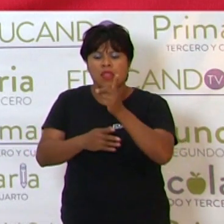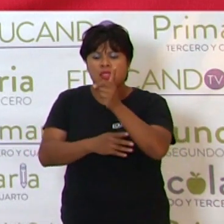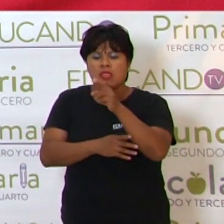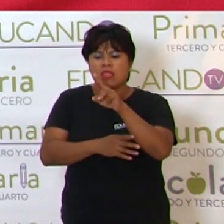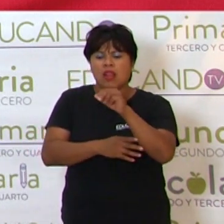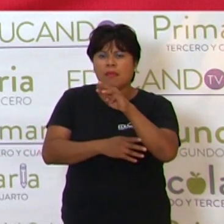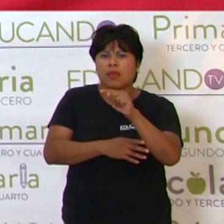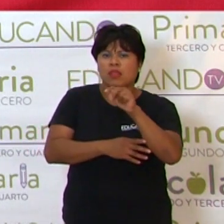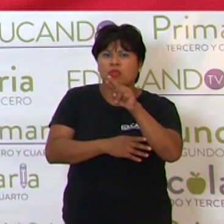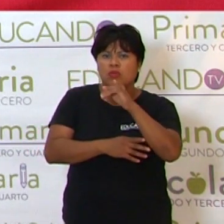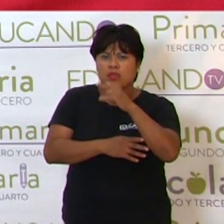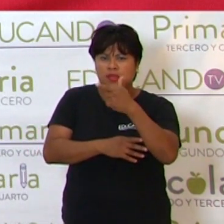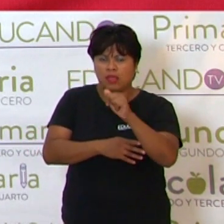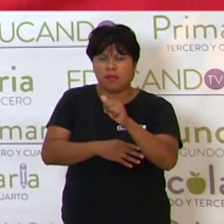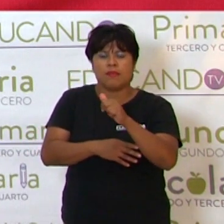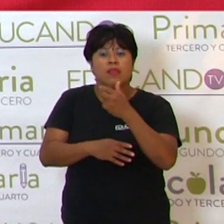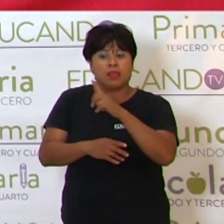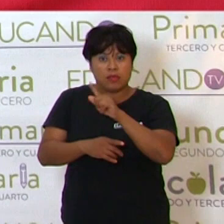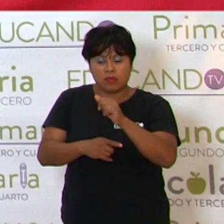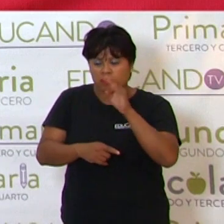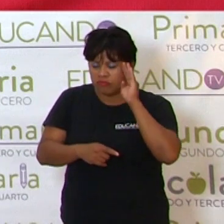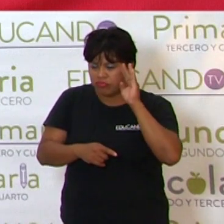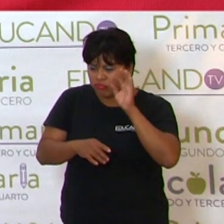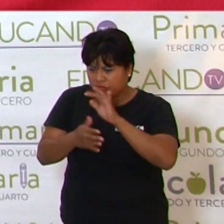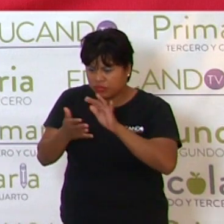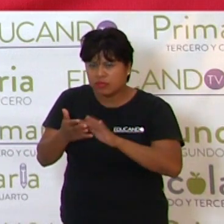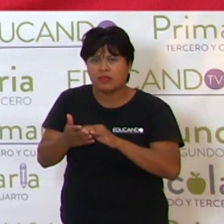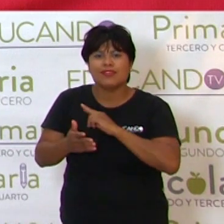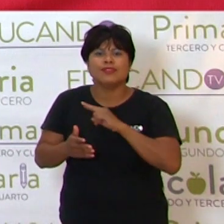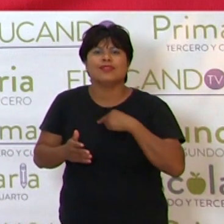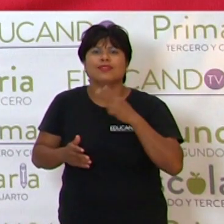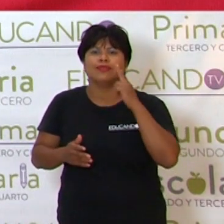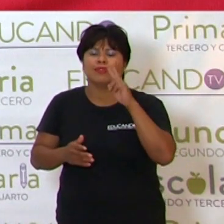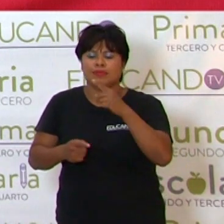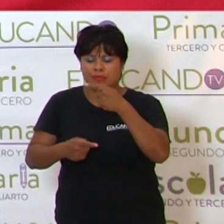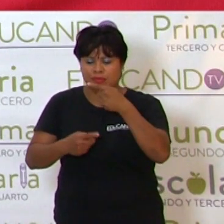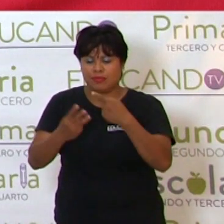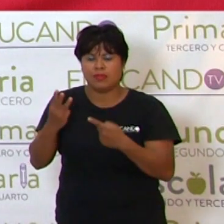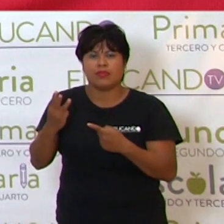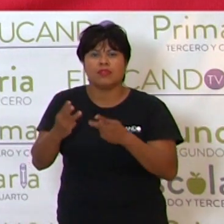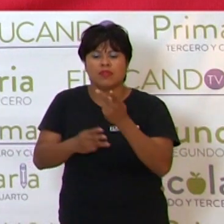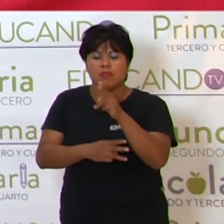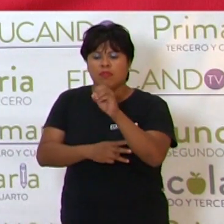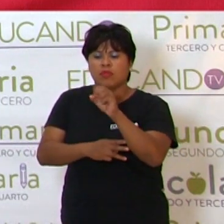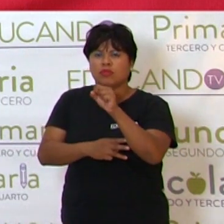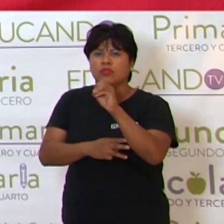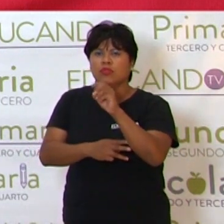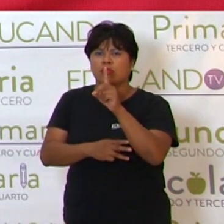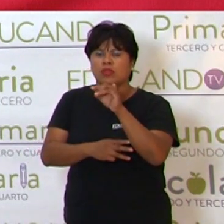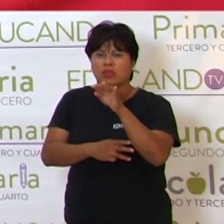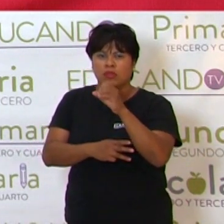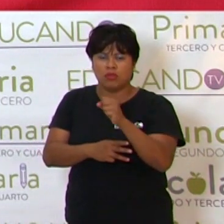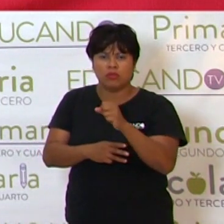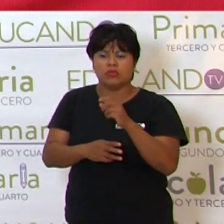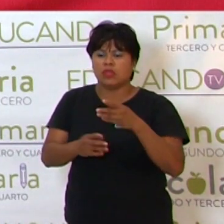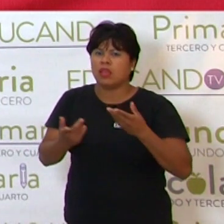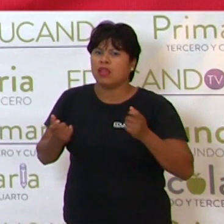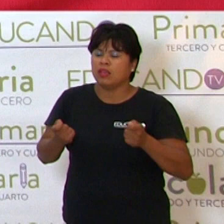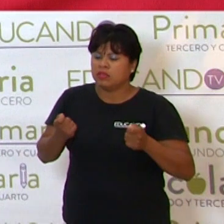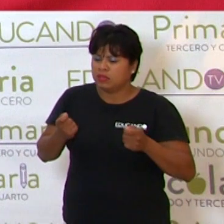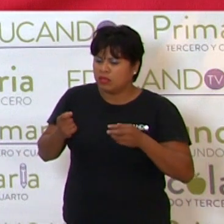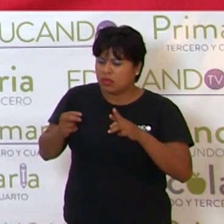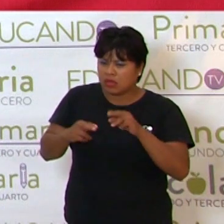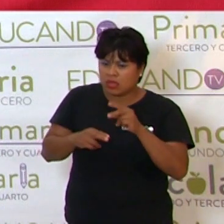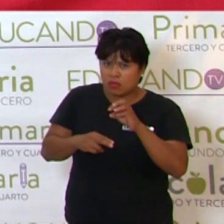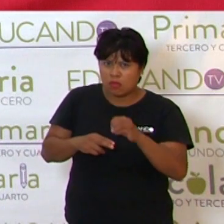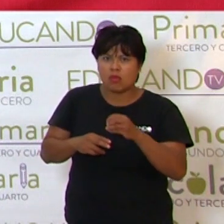dramatúrgicos. Y después de analizar los textos, vimos los elementos prosódicos, que son el ritmo,